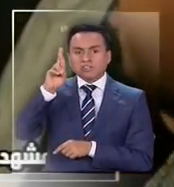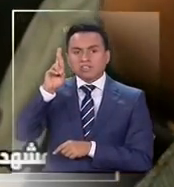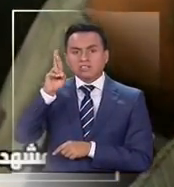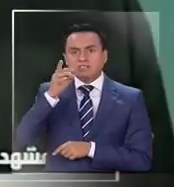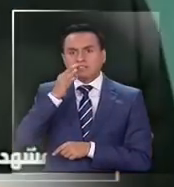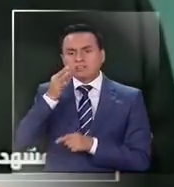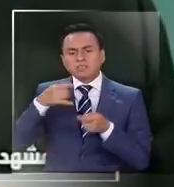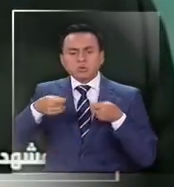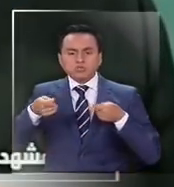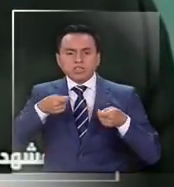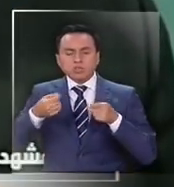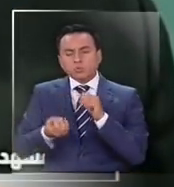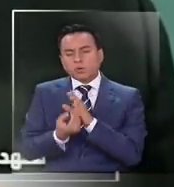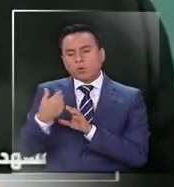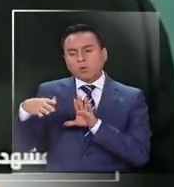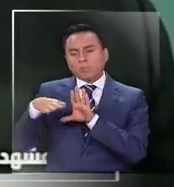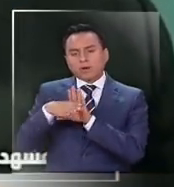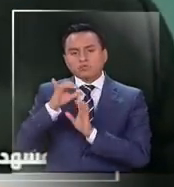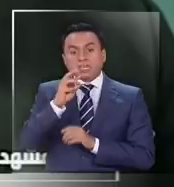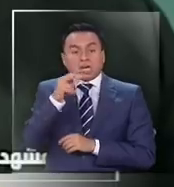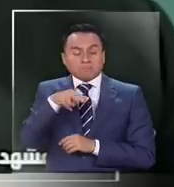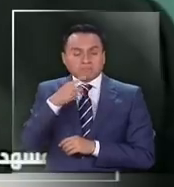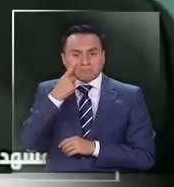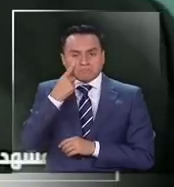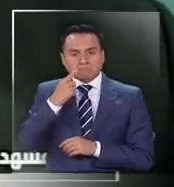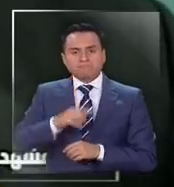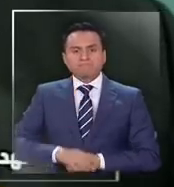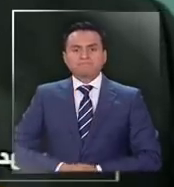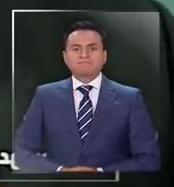descartó negociar un nuevo pacto con Irán.